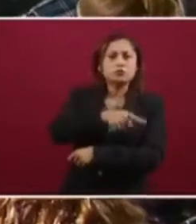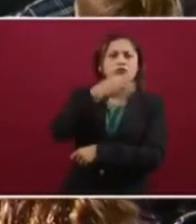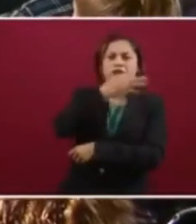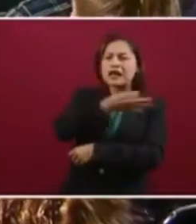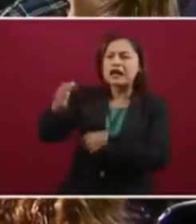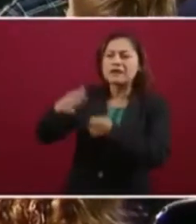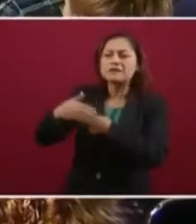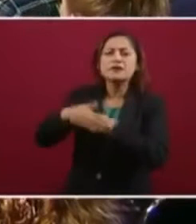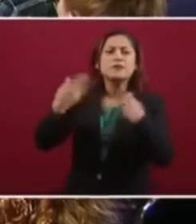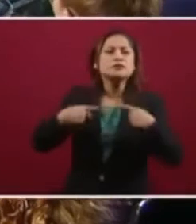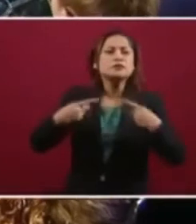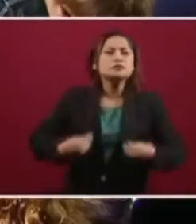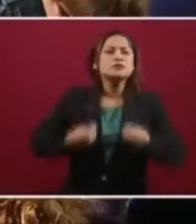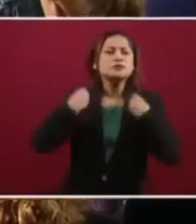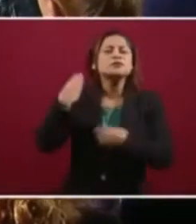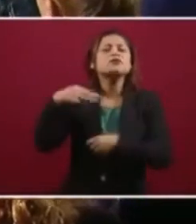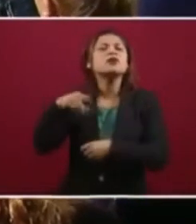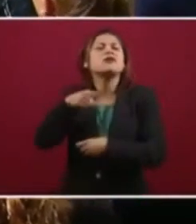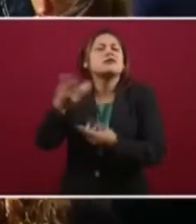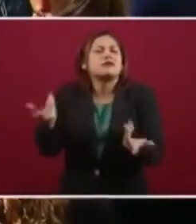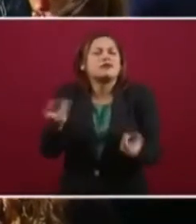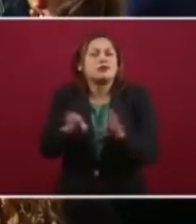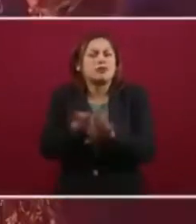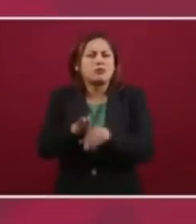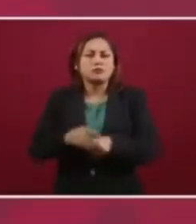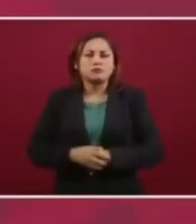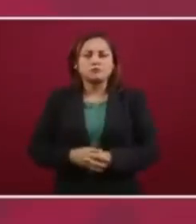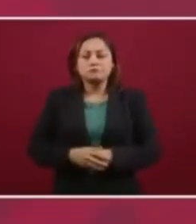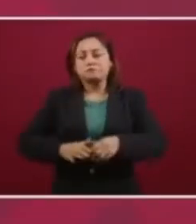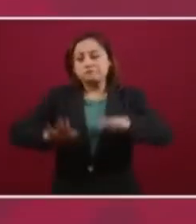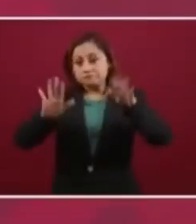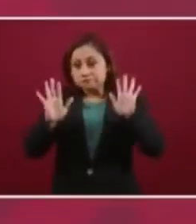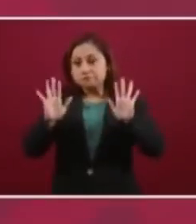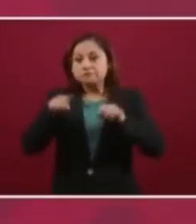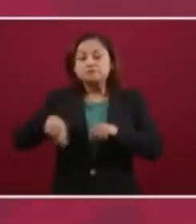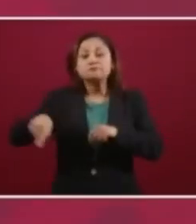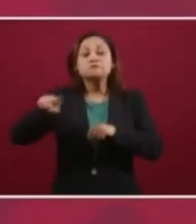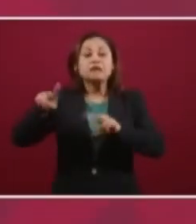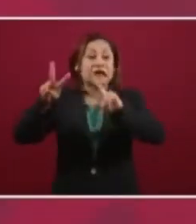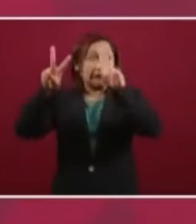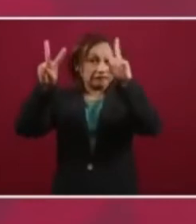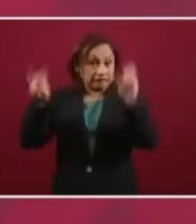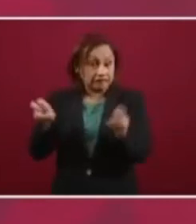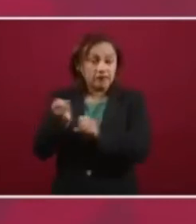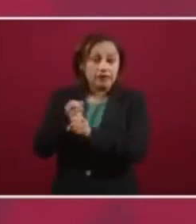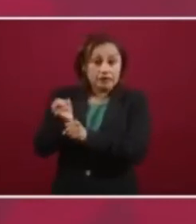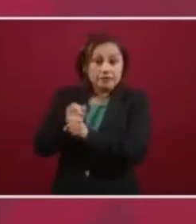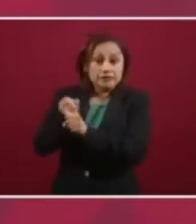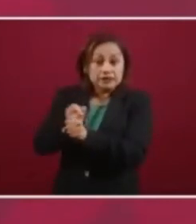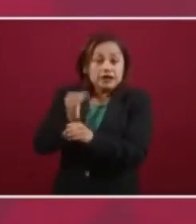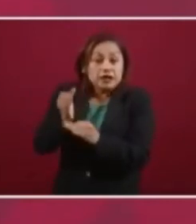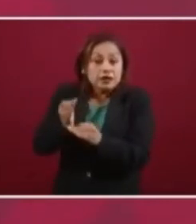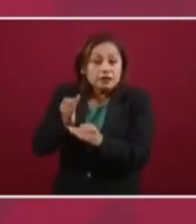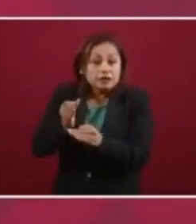pues si hay investigaciones en curso sobre este asunto se tienen que